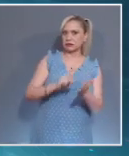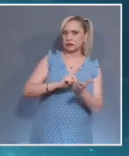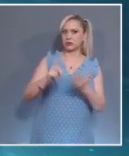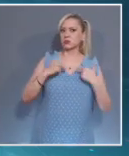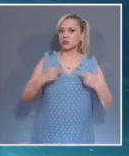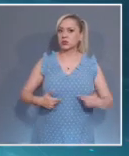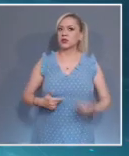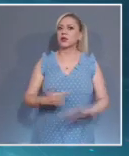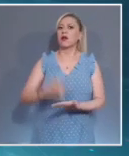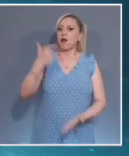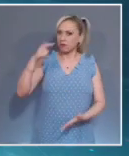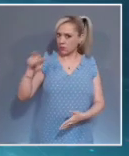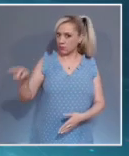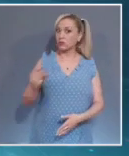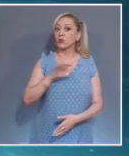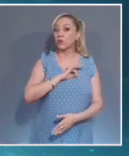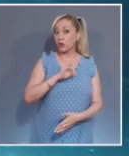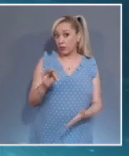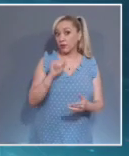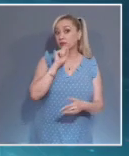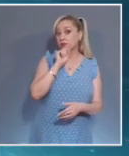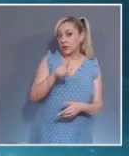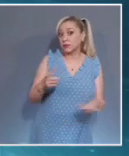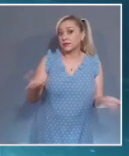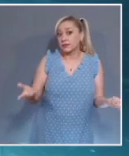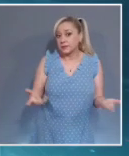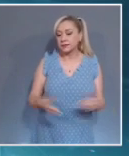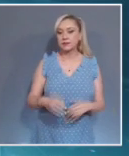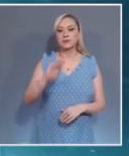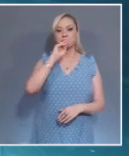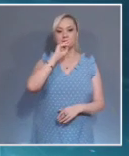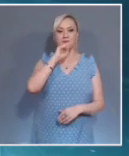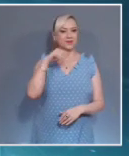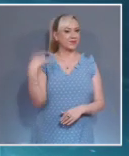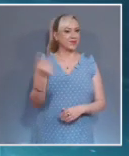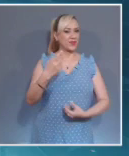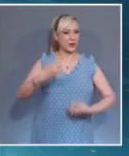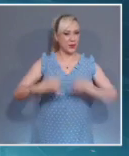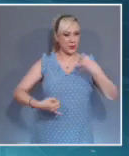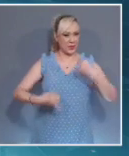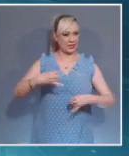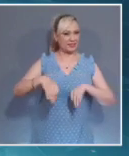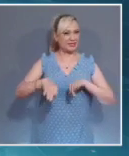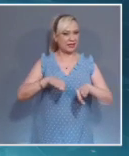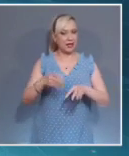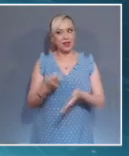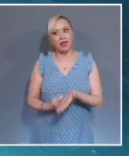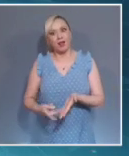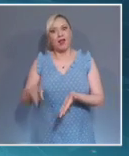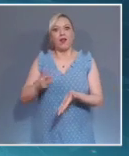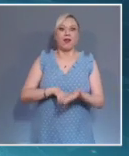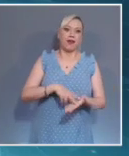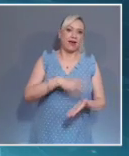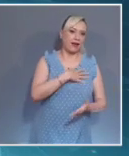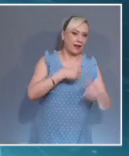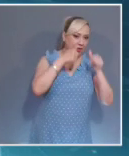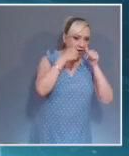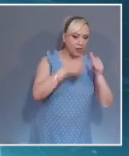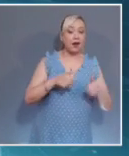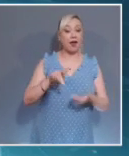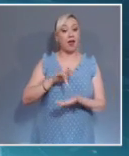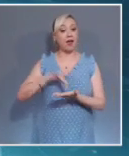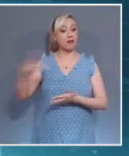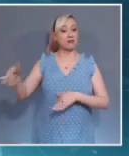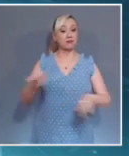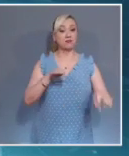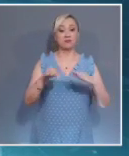Madres juzgadoras, a pesar de desempeñar una doble labor, contribuyen a la construcción de un país más justo e igualitario, reconoce la